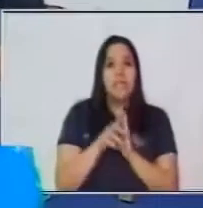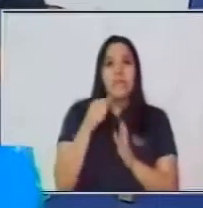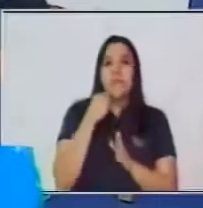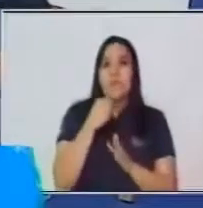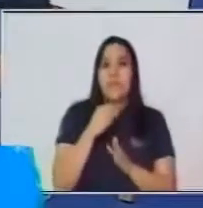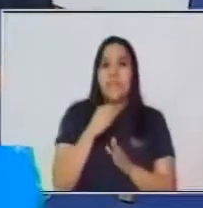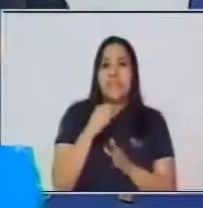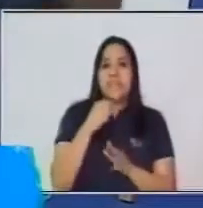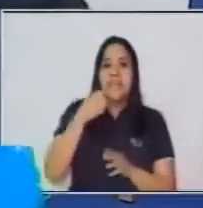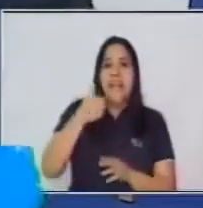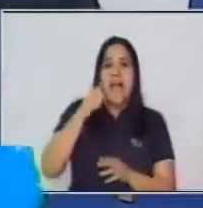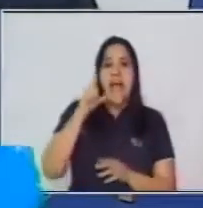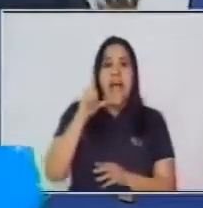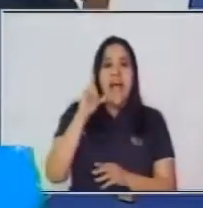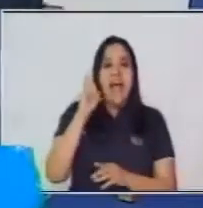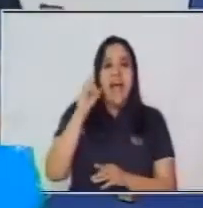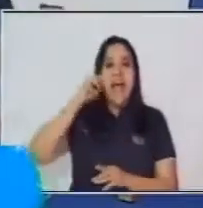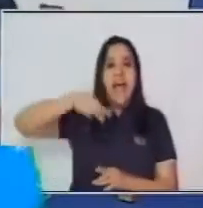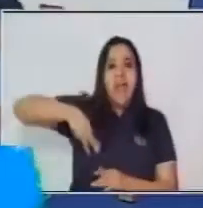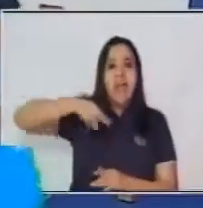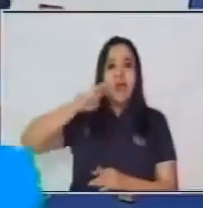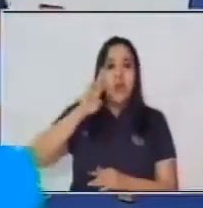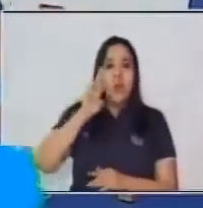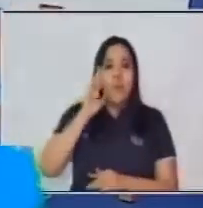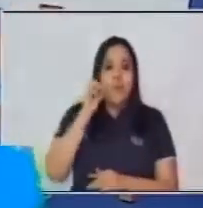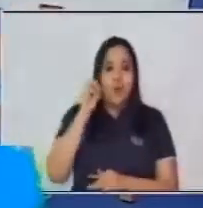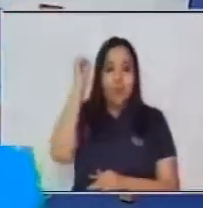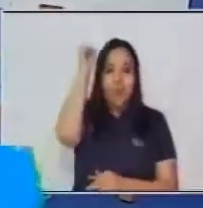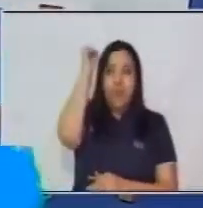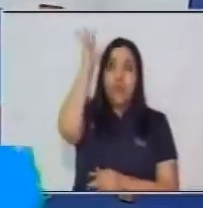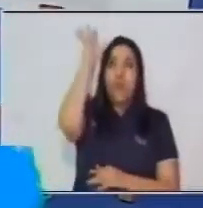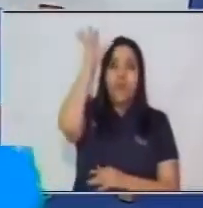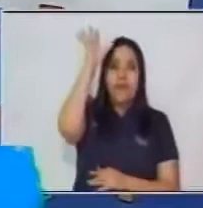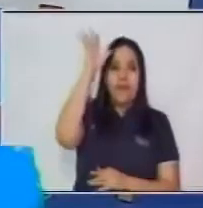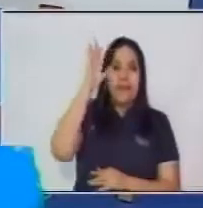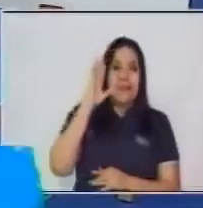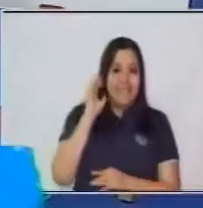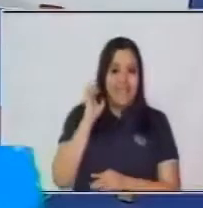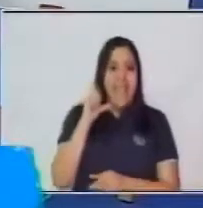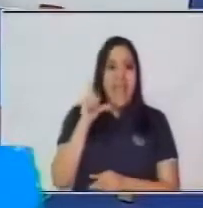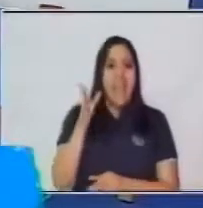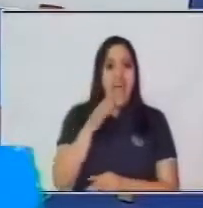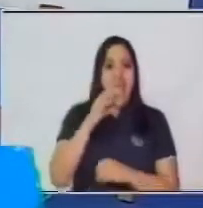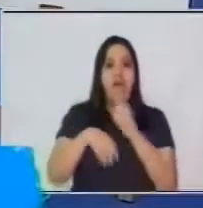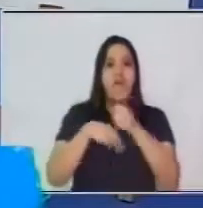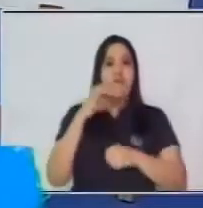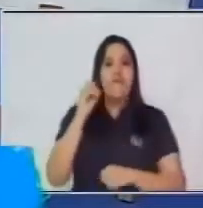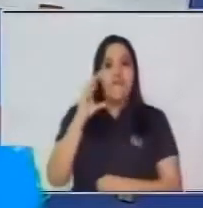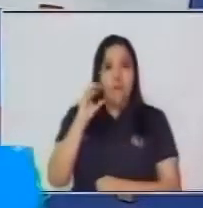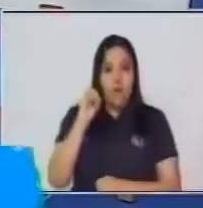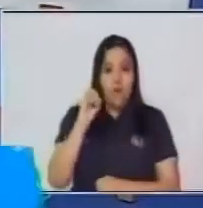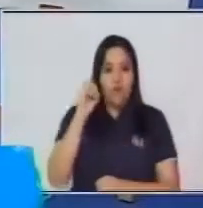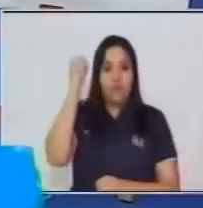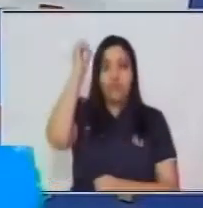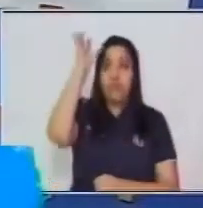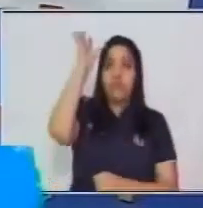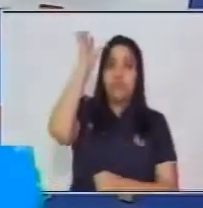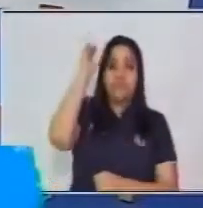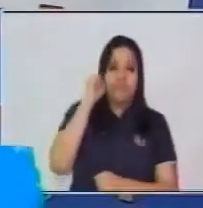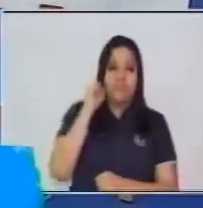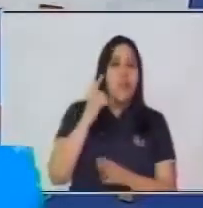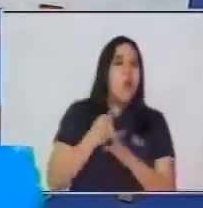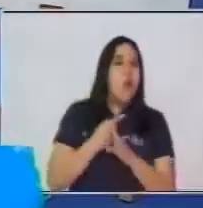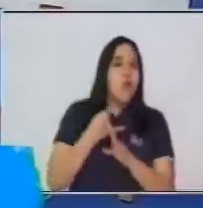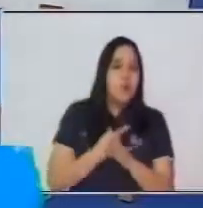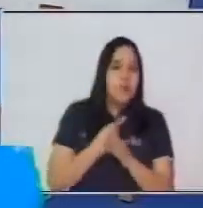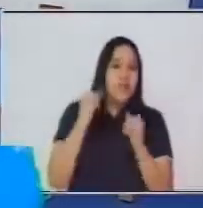coco. Entonces, eso es una metáfora, pero a partir de utilizar imágenes. ¿Qué otras metáforas has